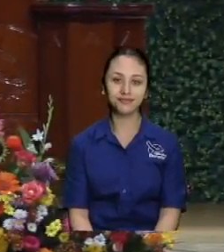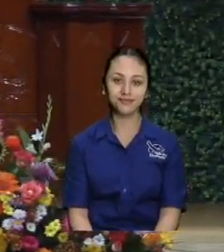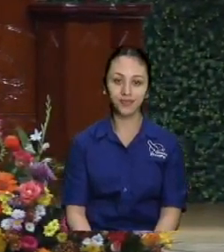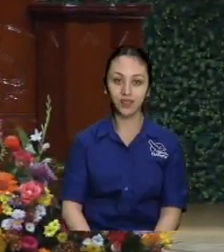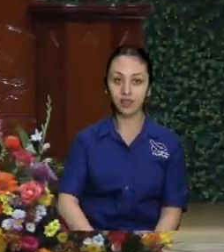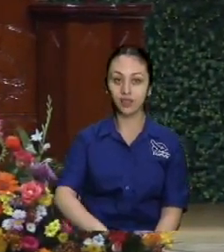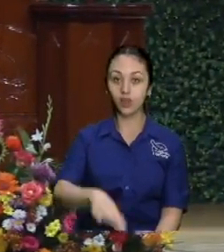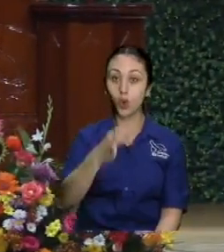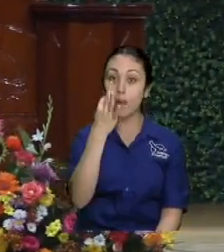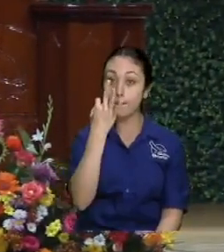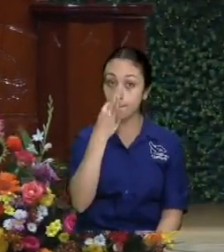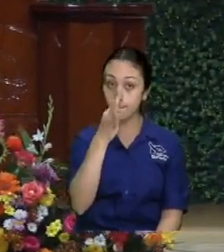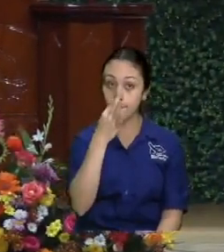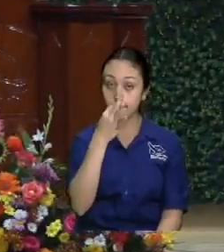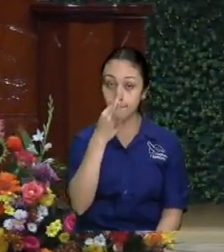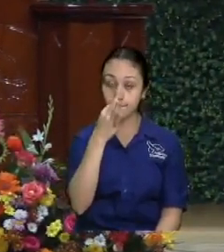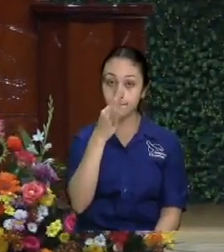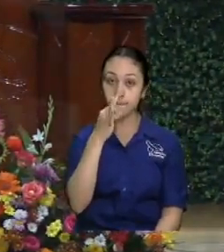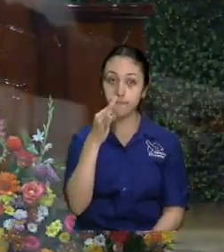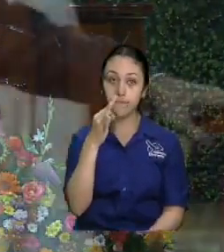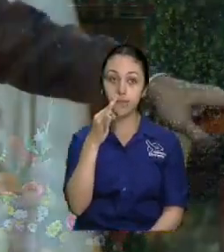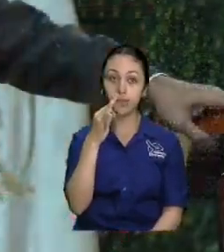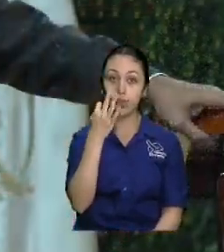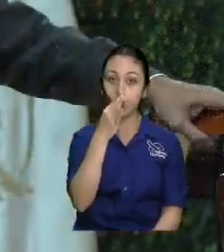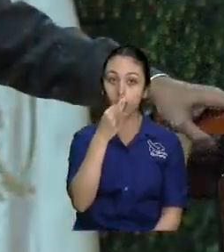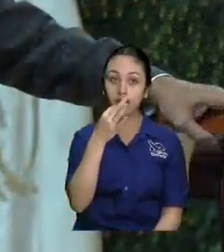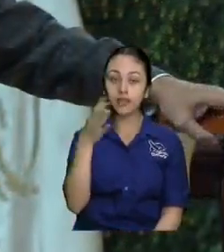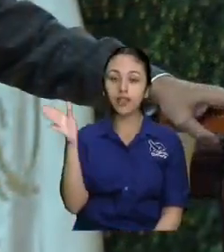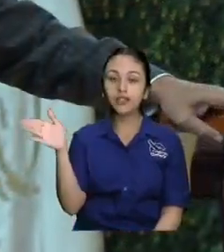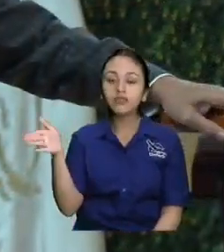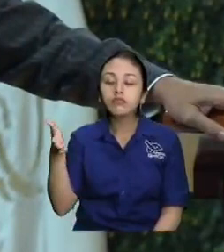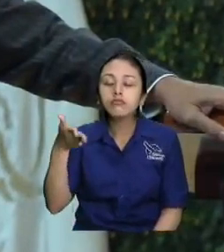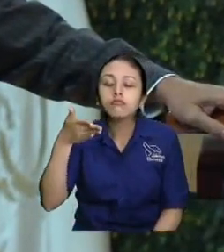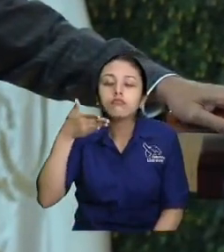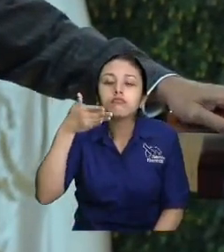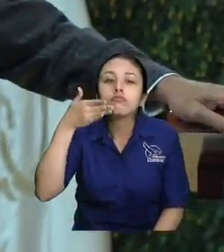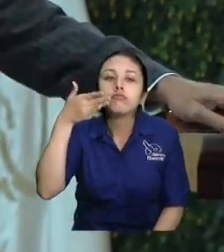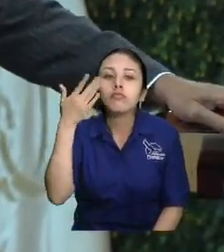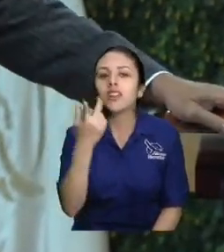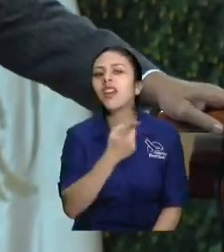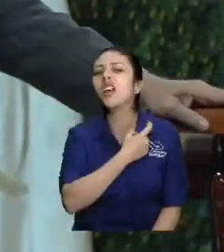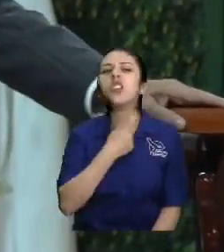Ellas perciben el perfume que usted se pone.